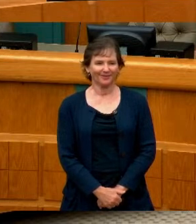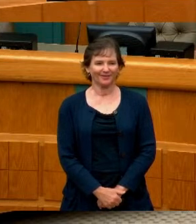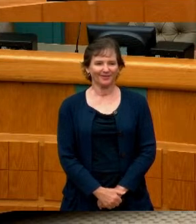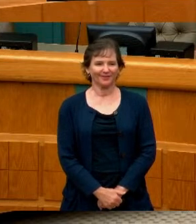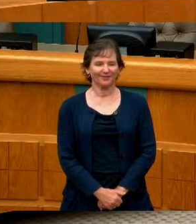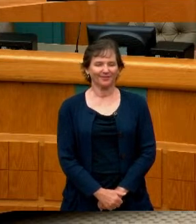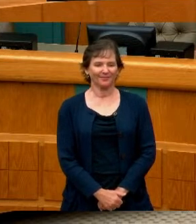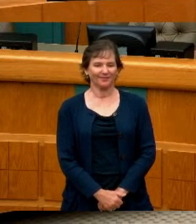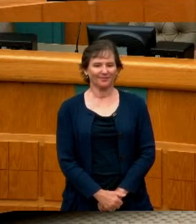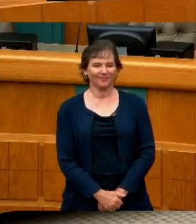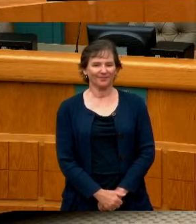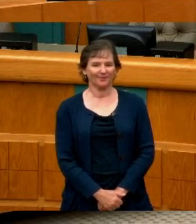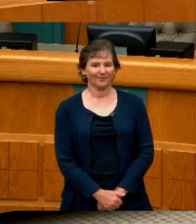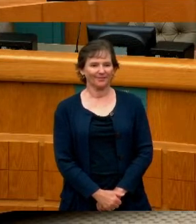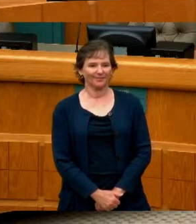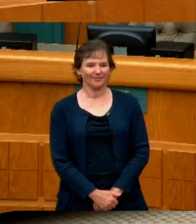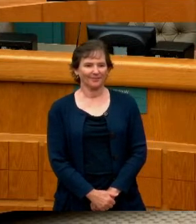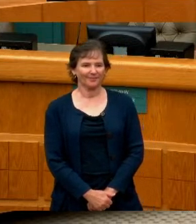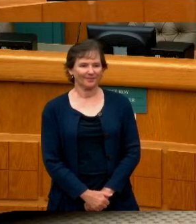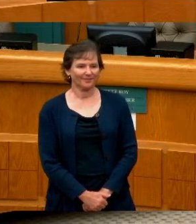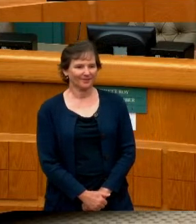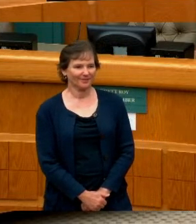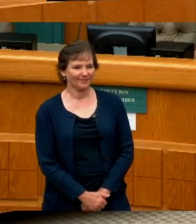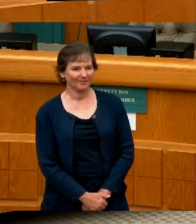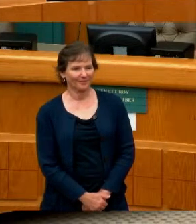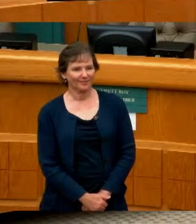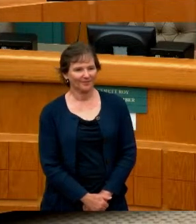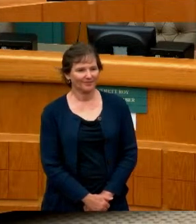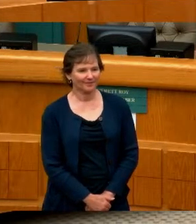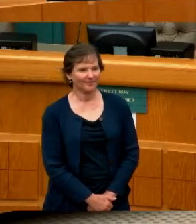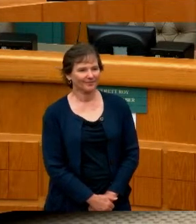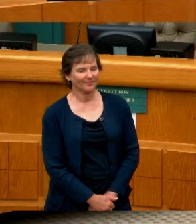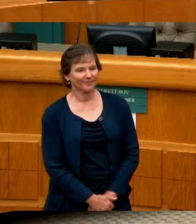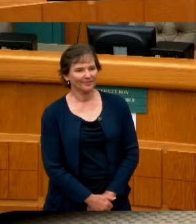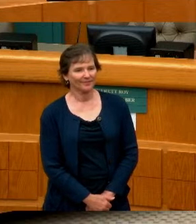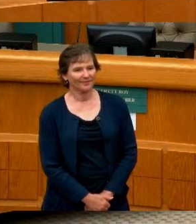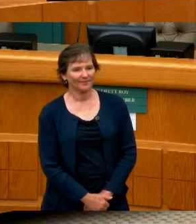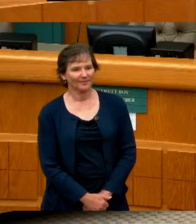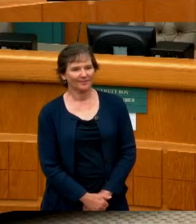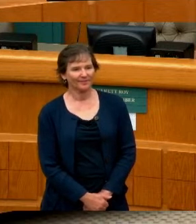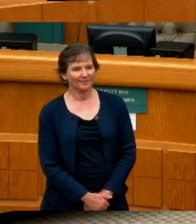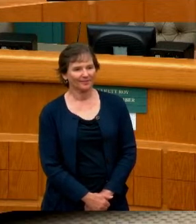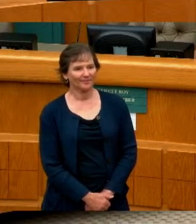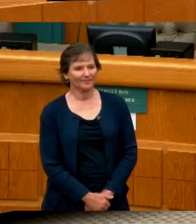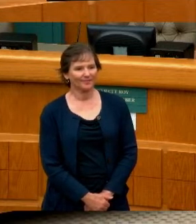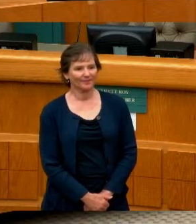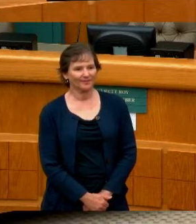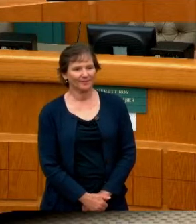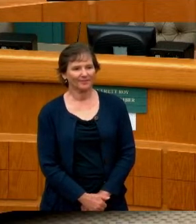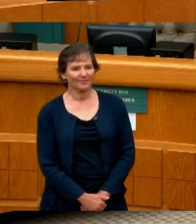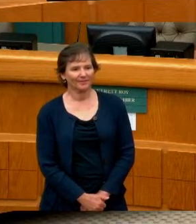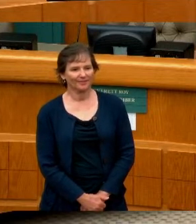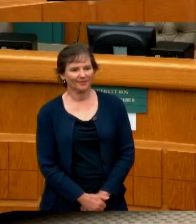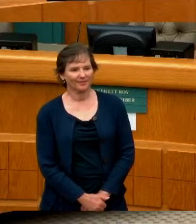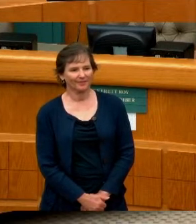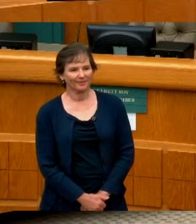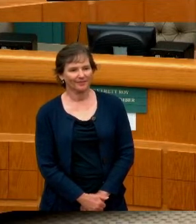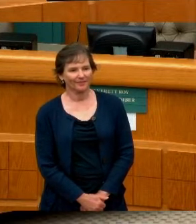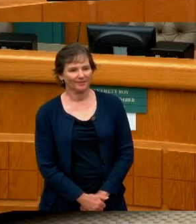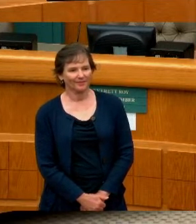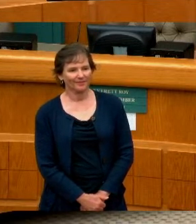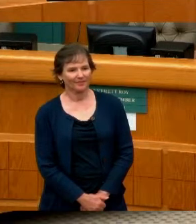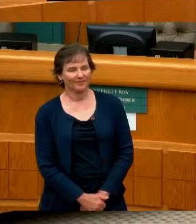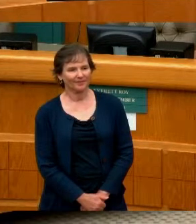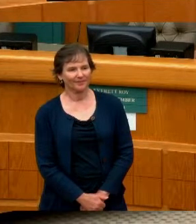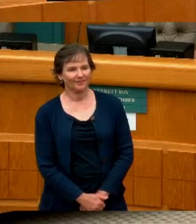emergencia de la FDA. Esa decisión se dará a conocer el 10 de diciembre. Las otras 2 son de Moderna y AstraZeneca. Las 3